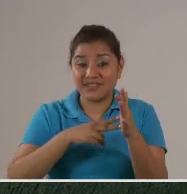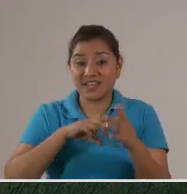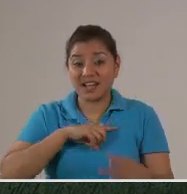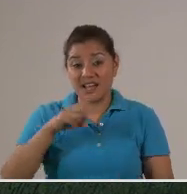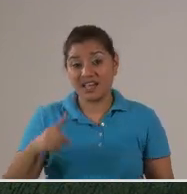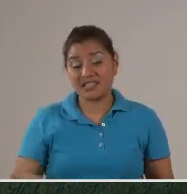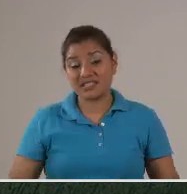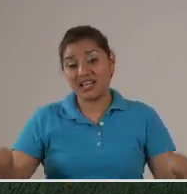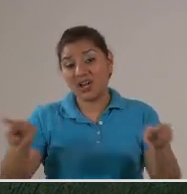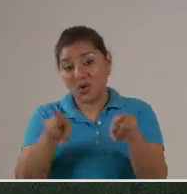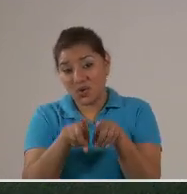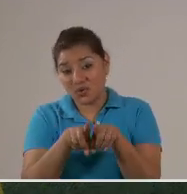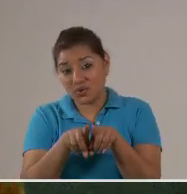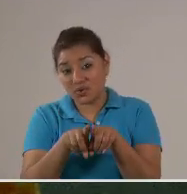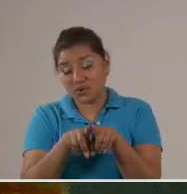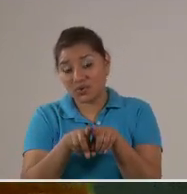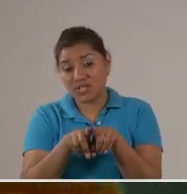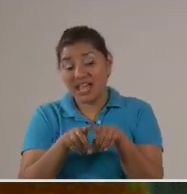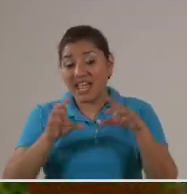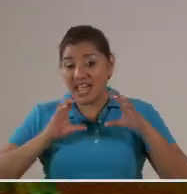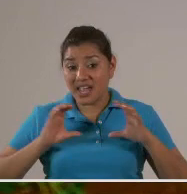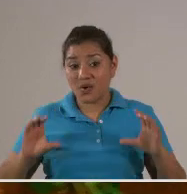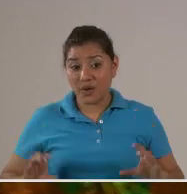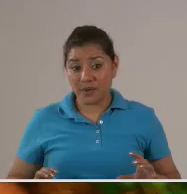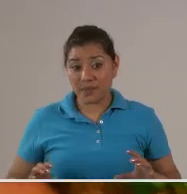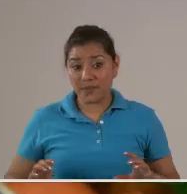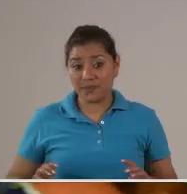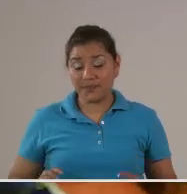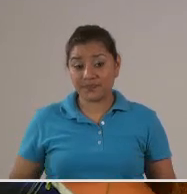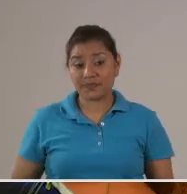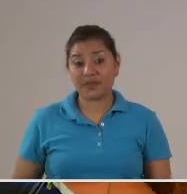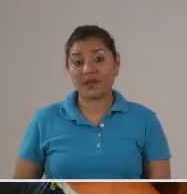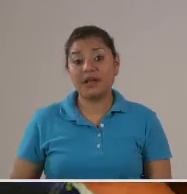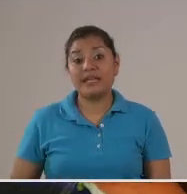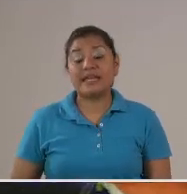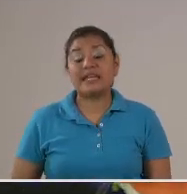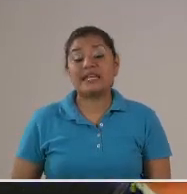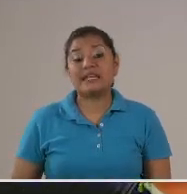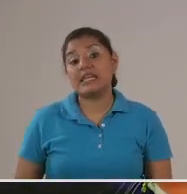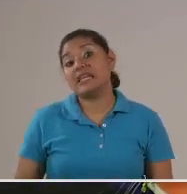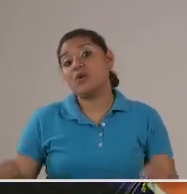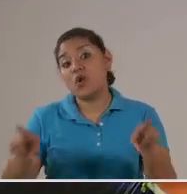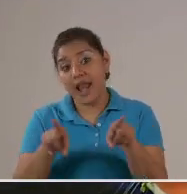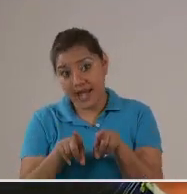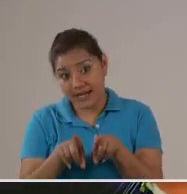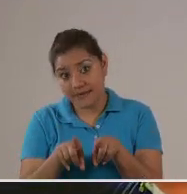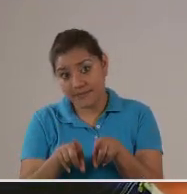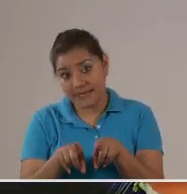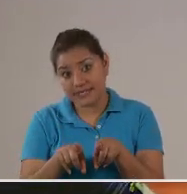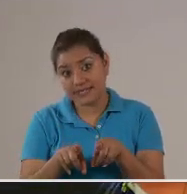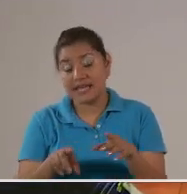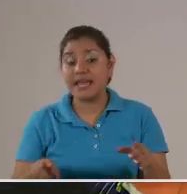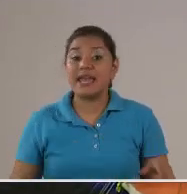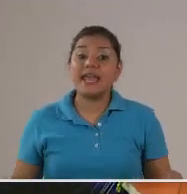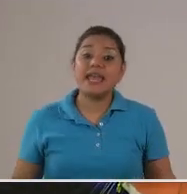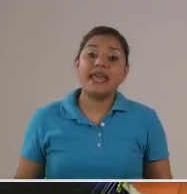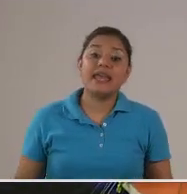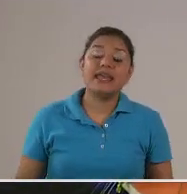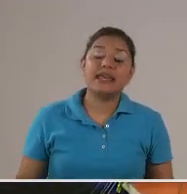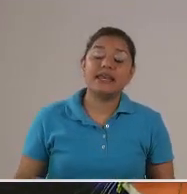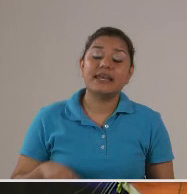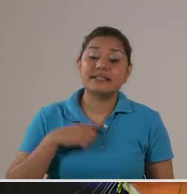cuerpo unánimes habla de estar Unidos en alma en un mismo